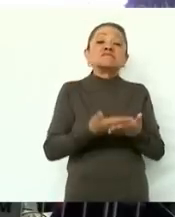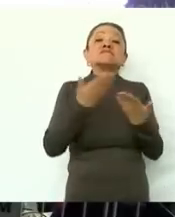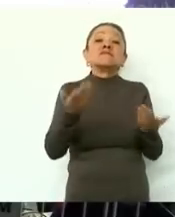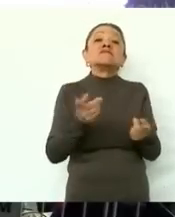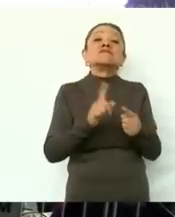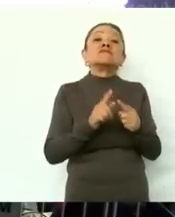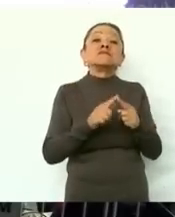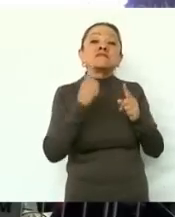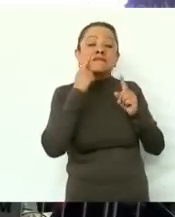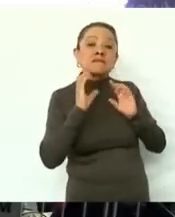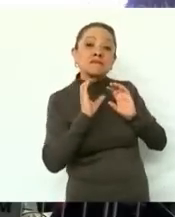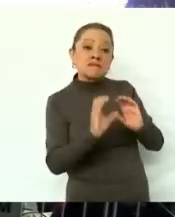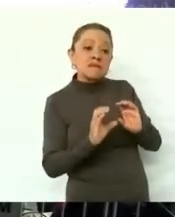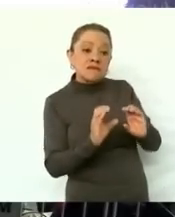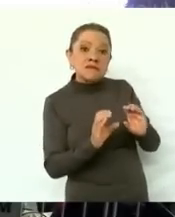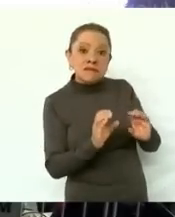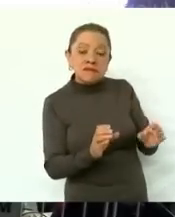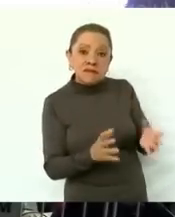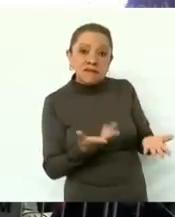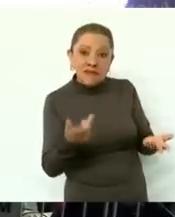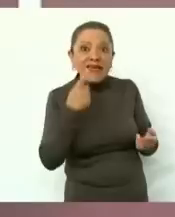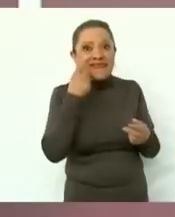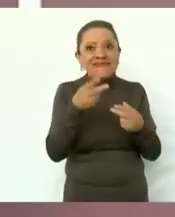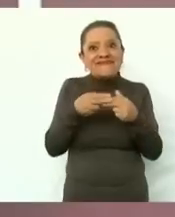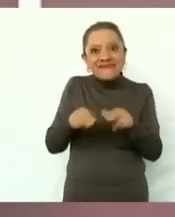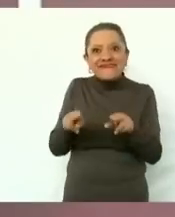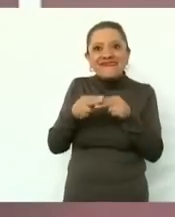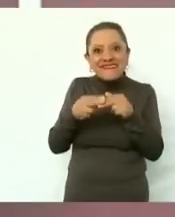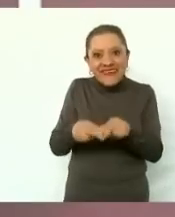No se tardaron ni un segundo, a los nietos.